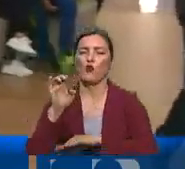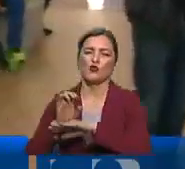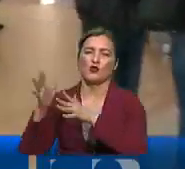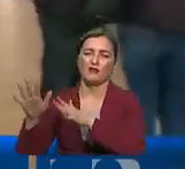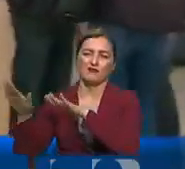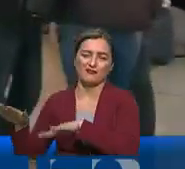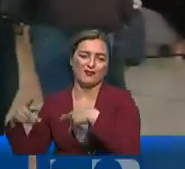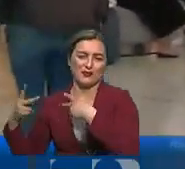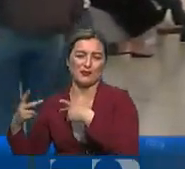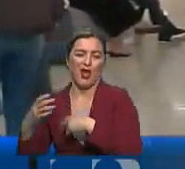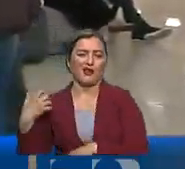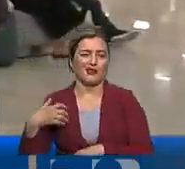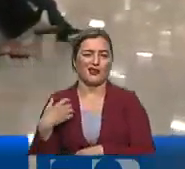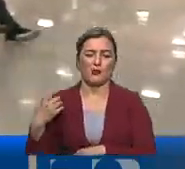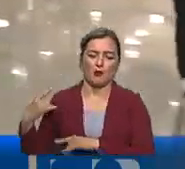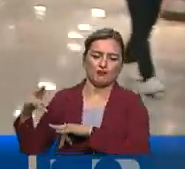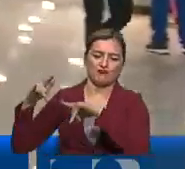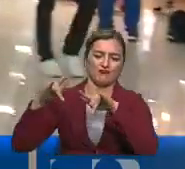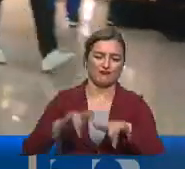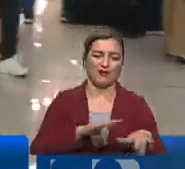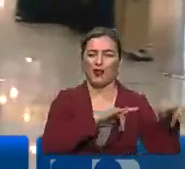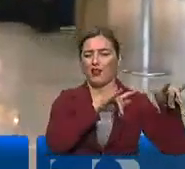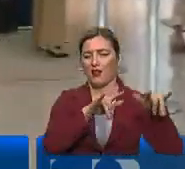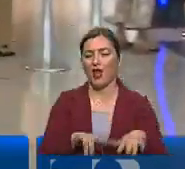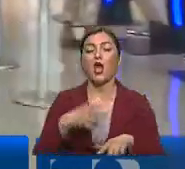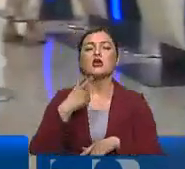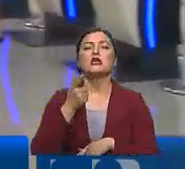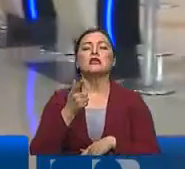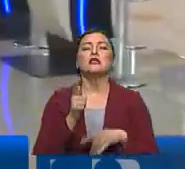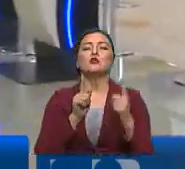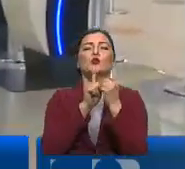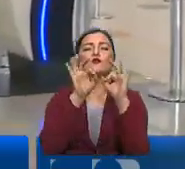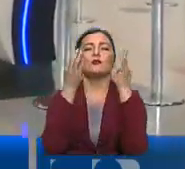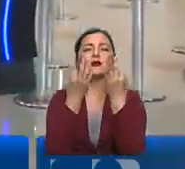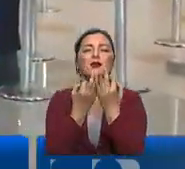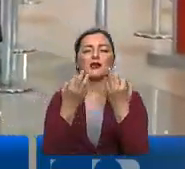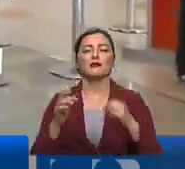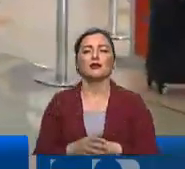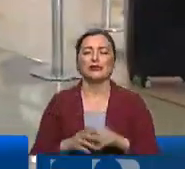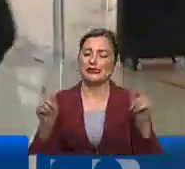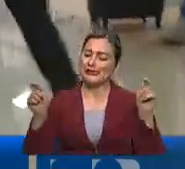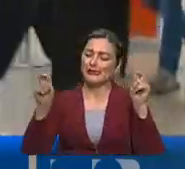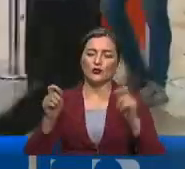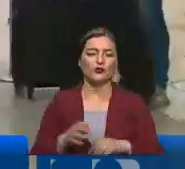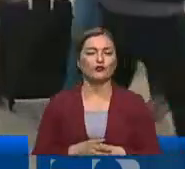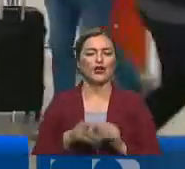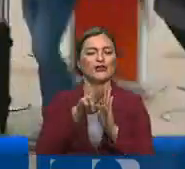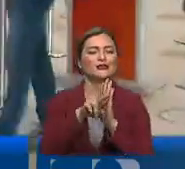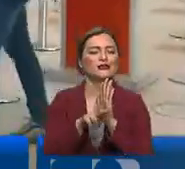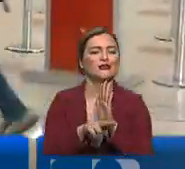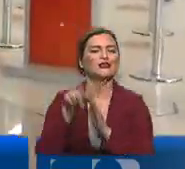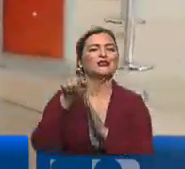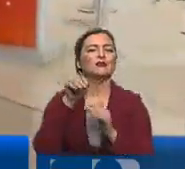Unidos, desde Argentina en su mayoría, para poderse reencontrar con sus familiares y poder pasar una noche buena, un fin de año. ¿Cuáles son los requisitos que